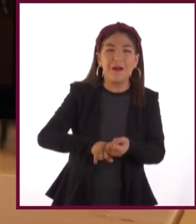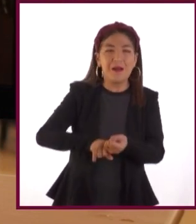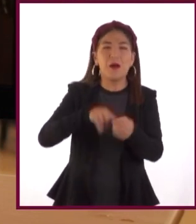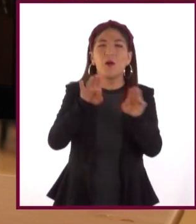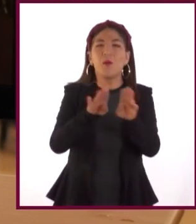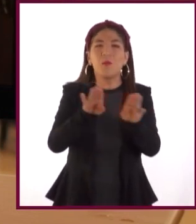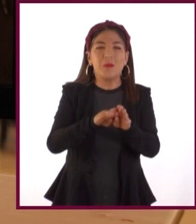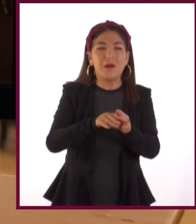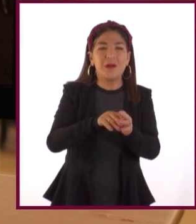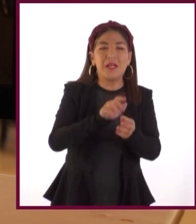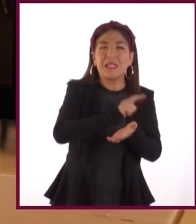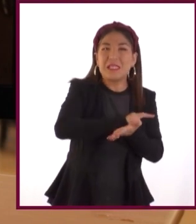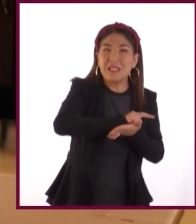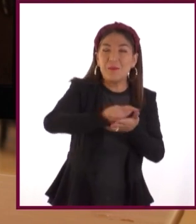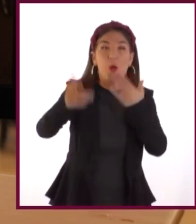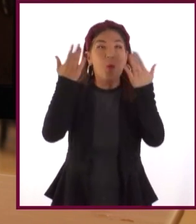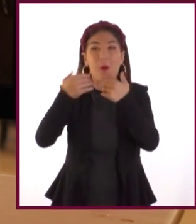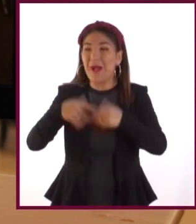experimentos era una